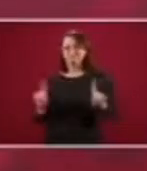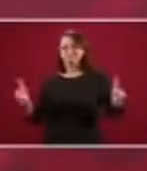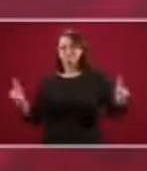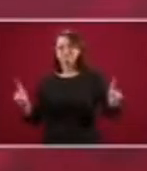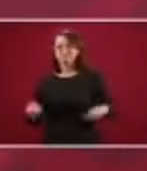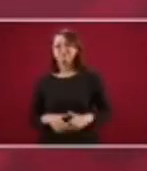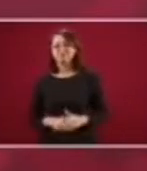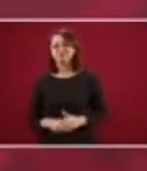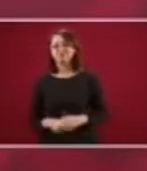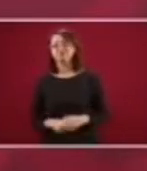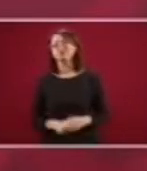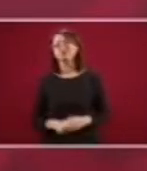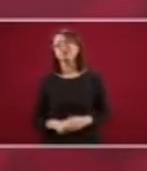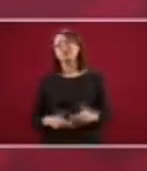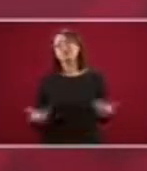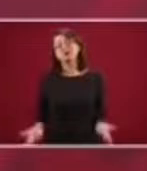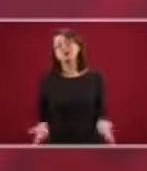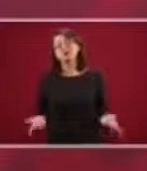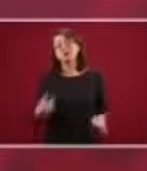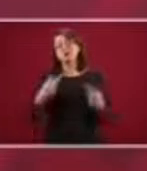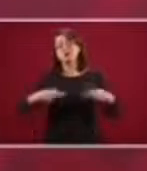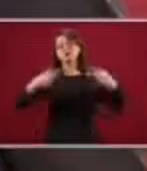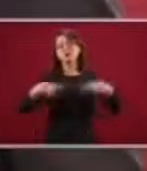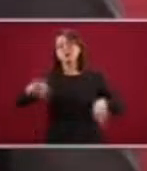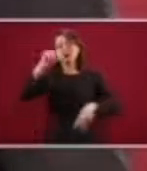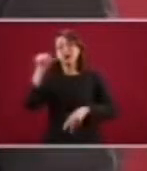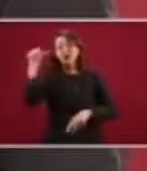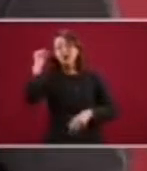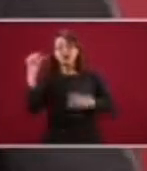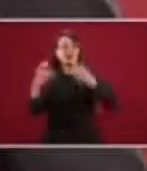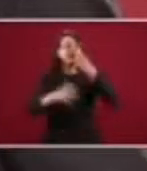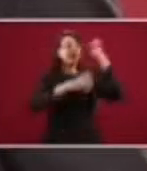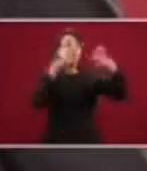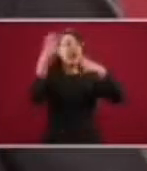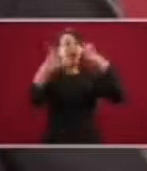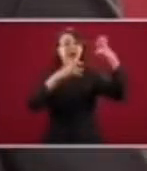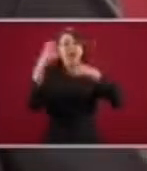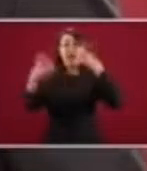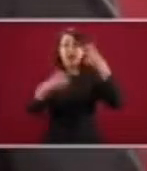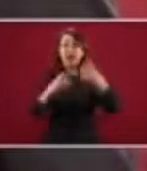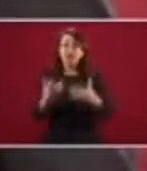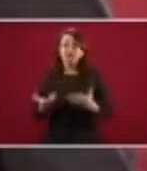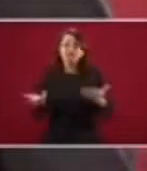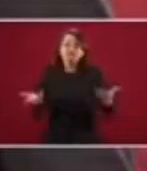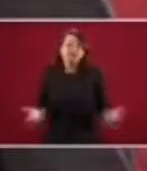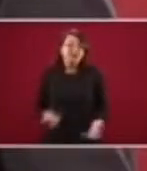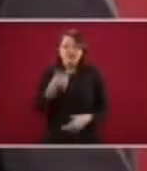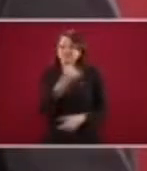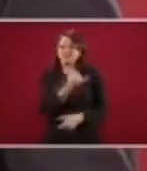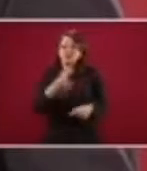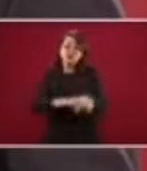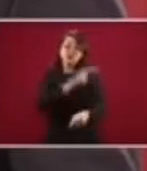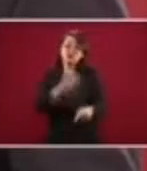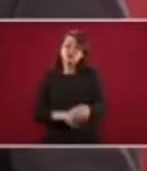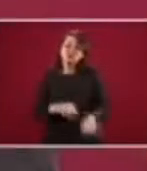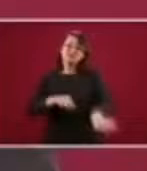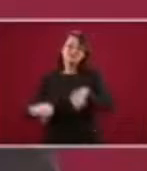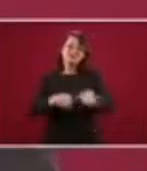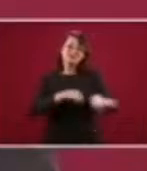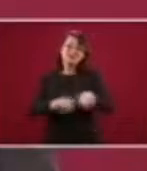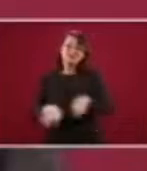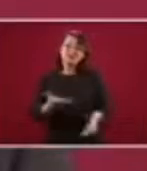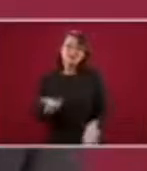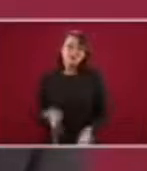en lo de los gritos de ayer pues son les diría gajes del oficio este